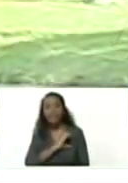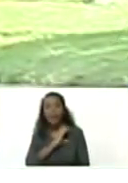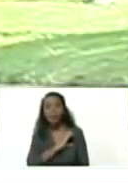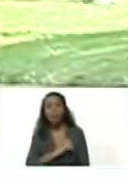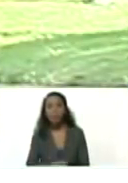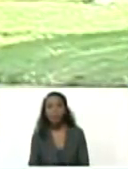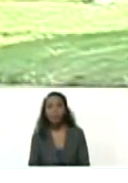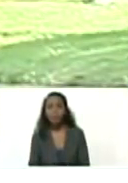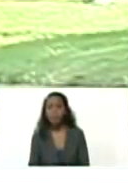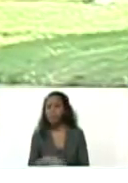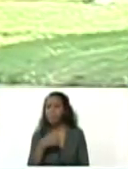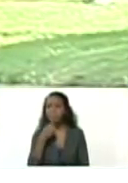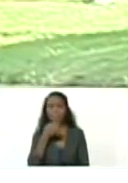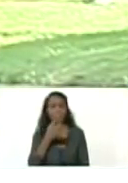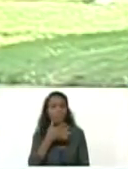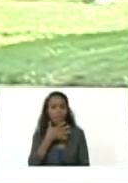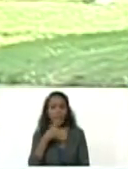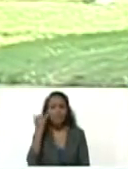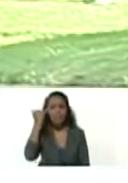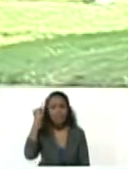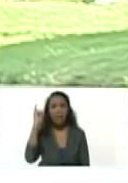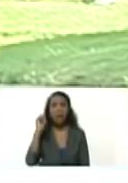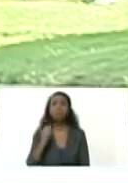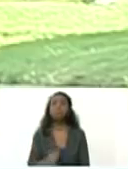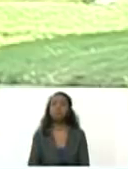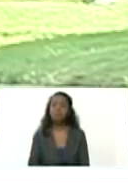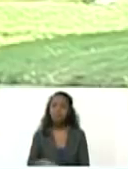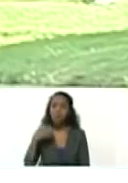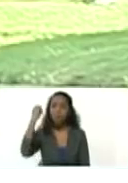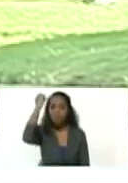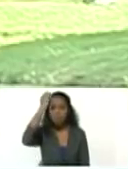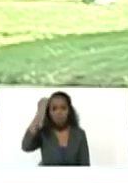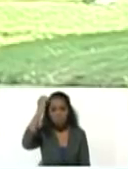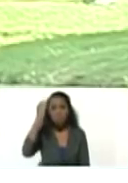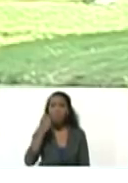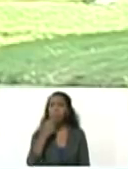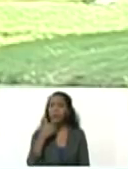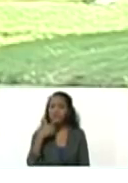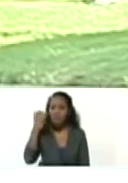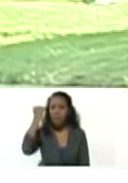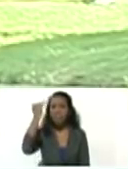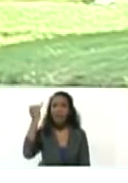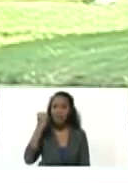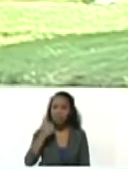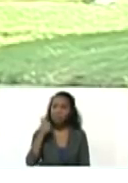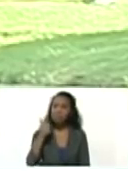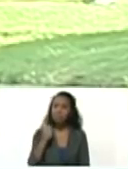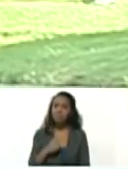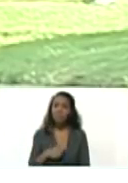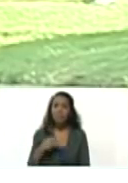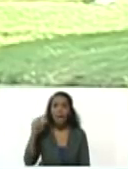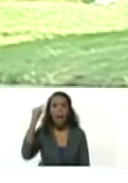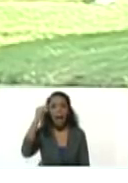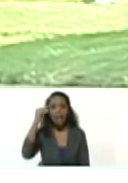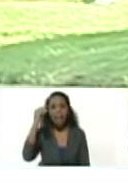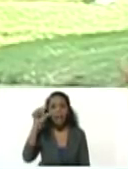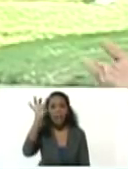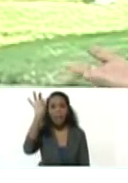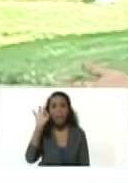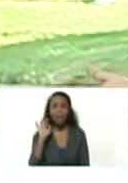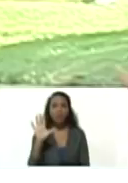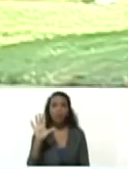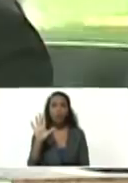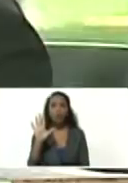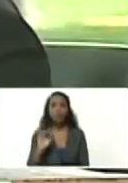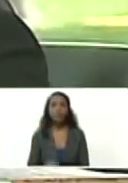No sé cómo se les ocurrió una idea tan bonita. El día del pastor. Y coincide con el